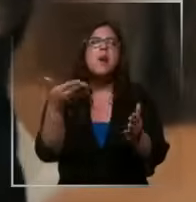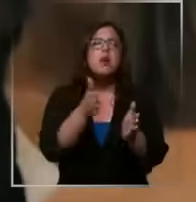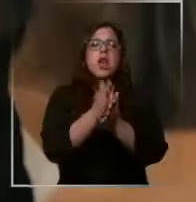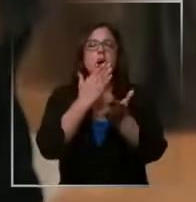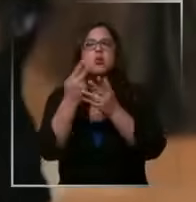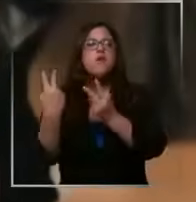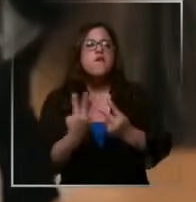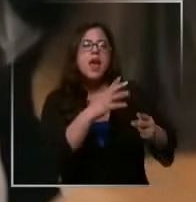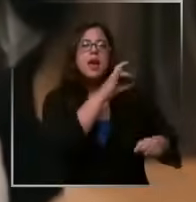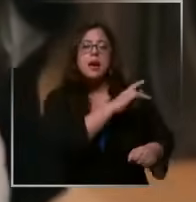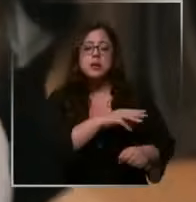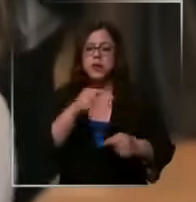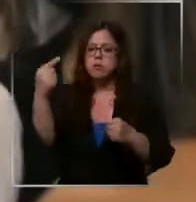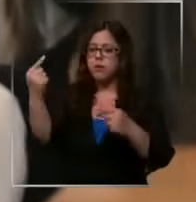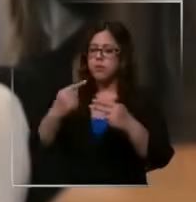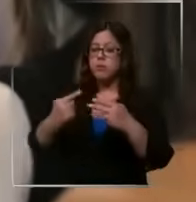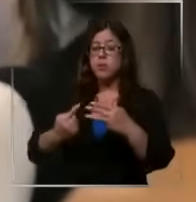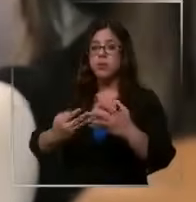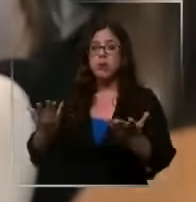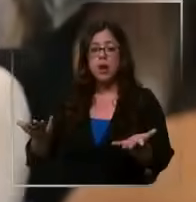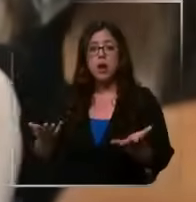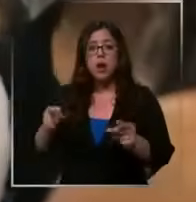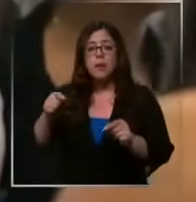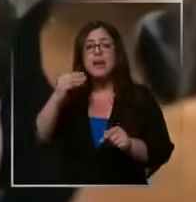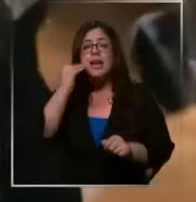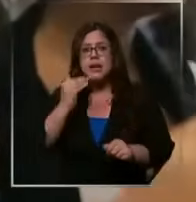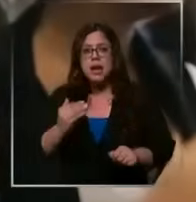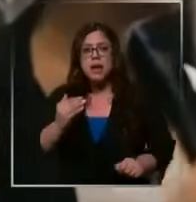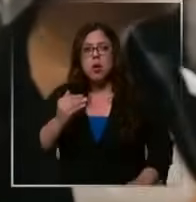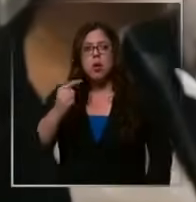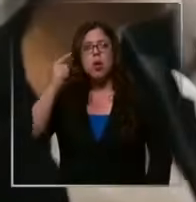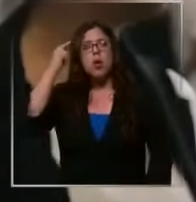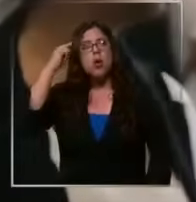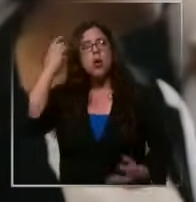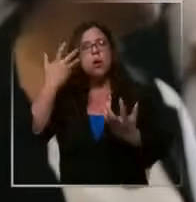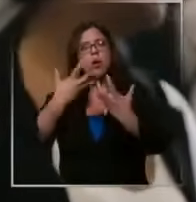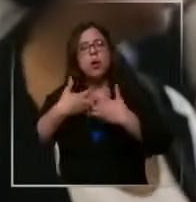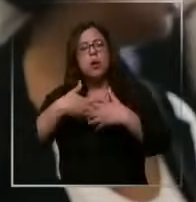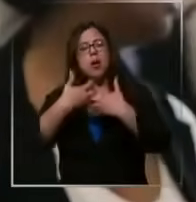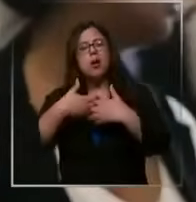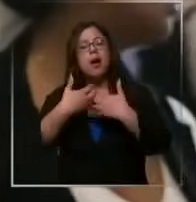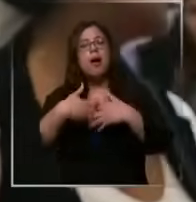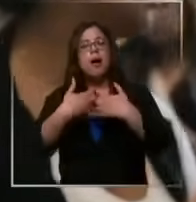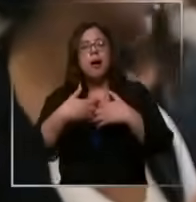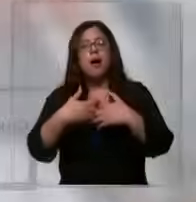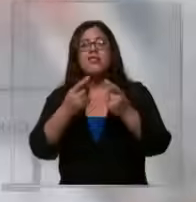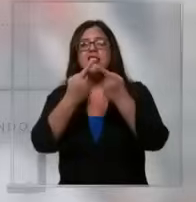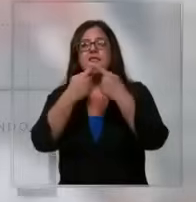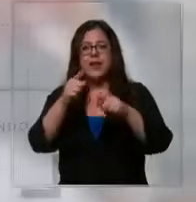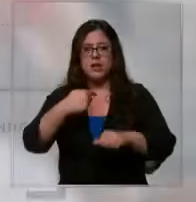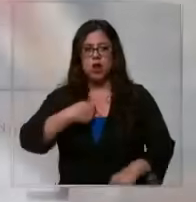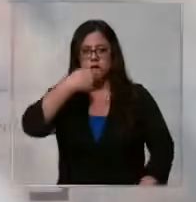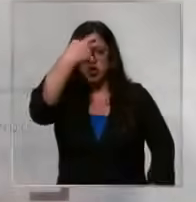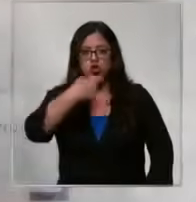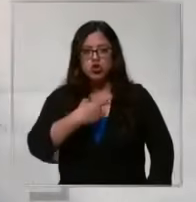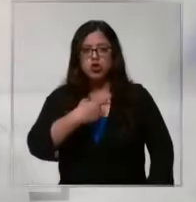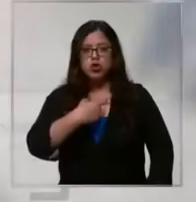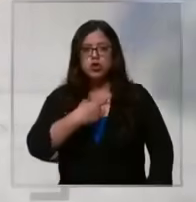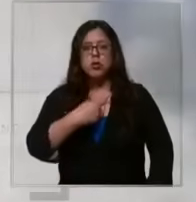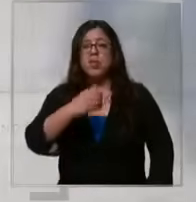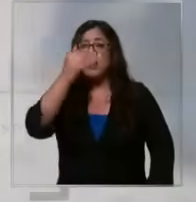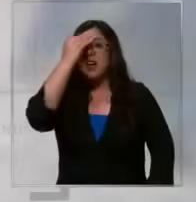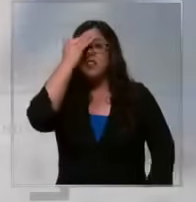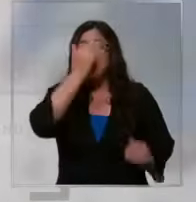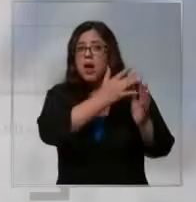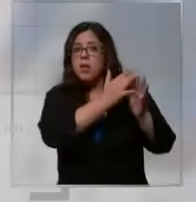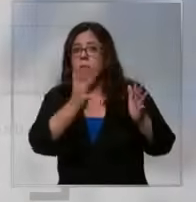de cosas para que el niño se le cree una imagen distinta de lo que era. Pasaron los días